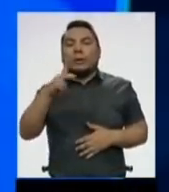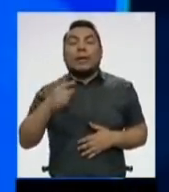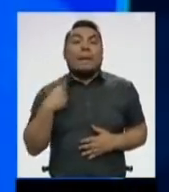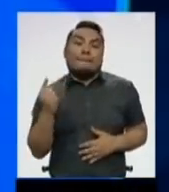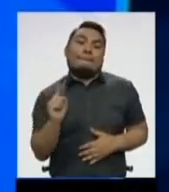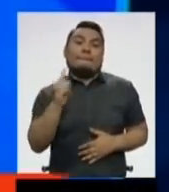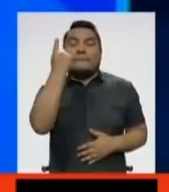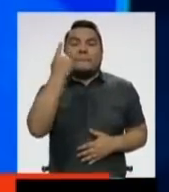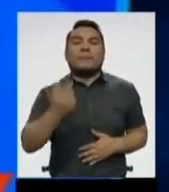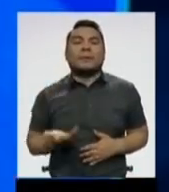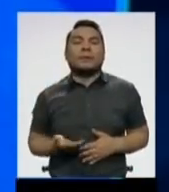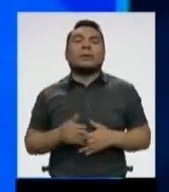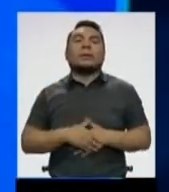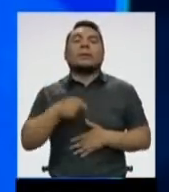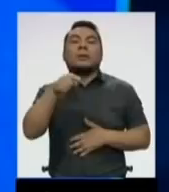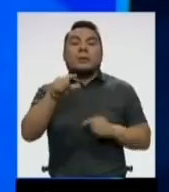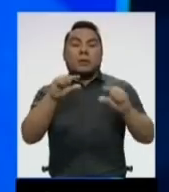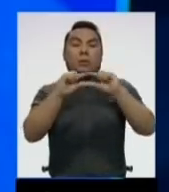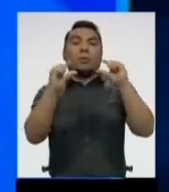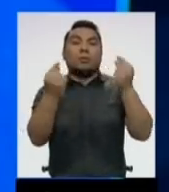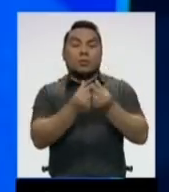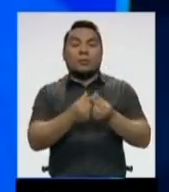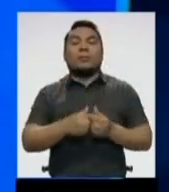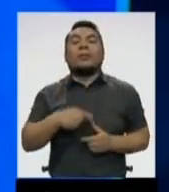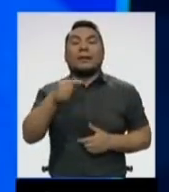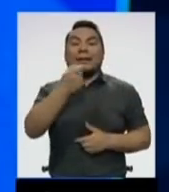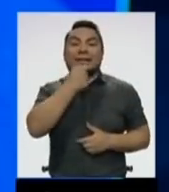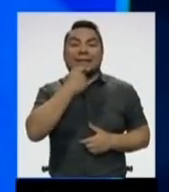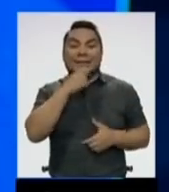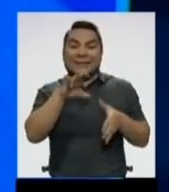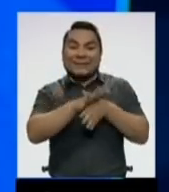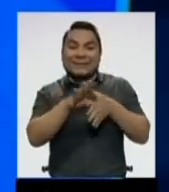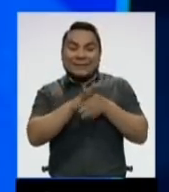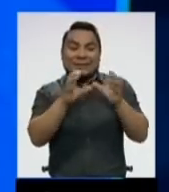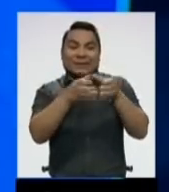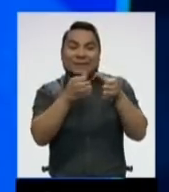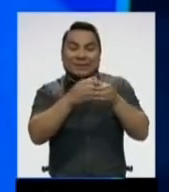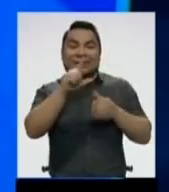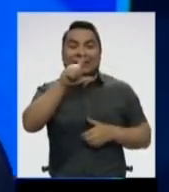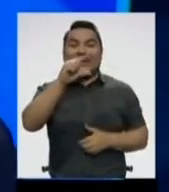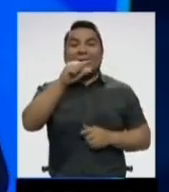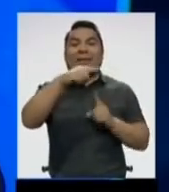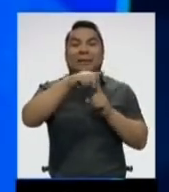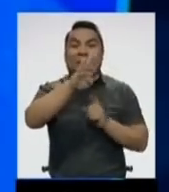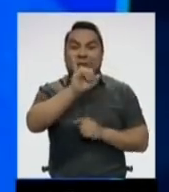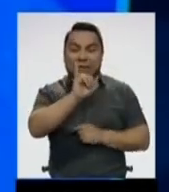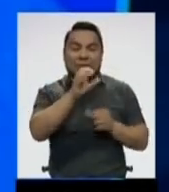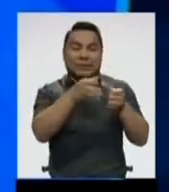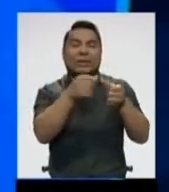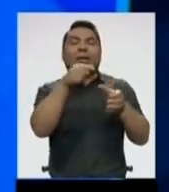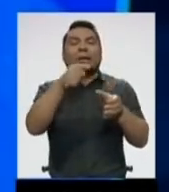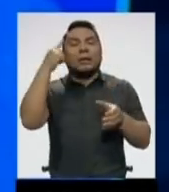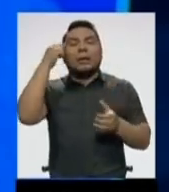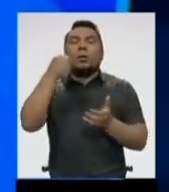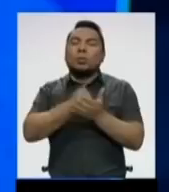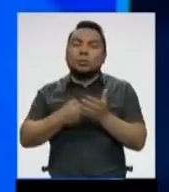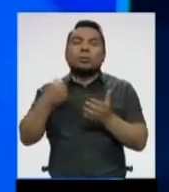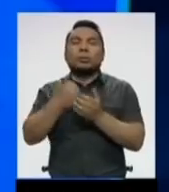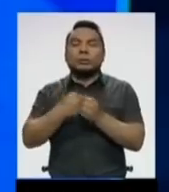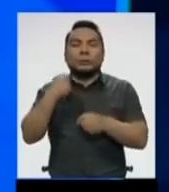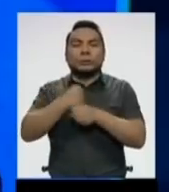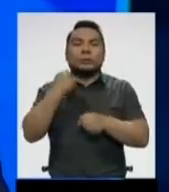en cuanto a los grupos de LGTBI, es una lucha que se tiene que seguir